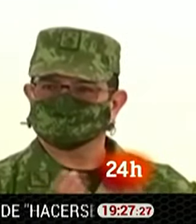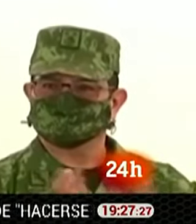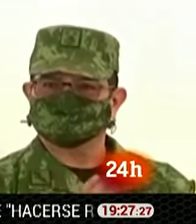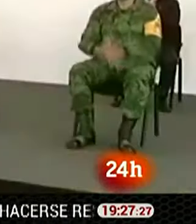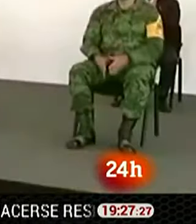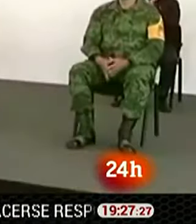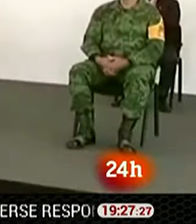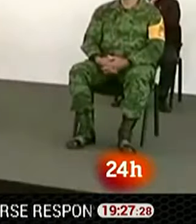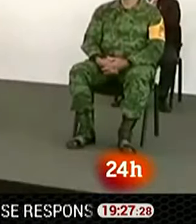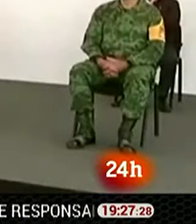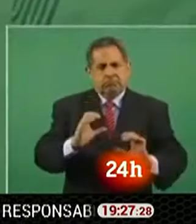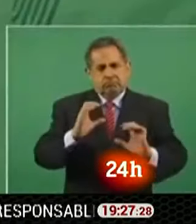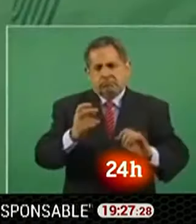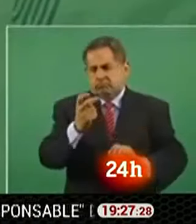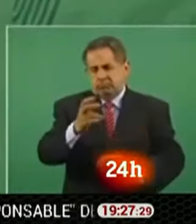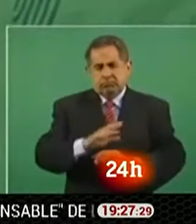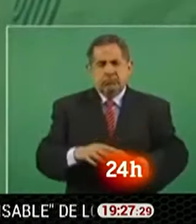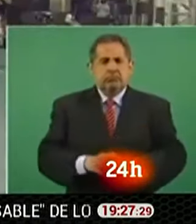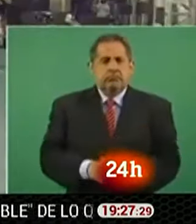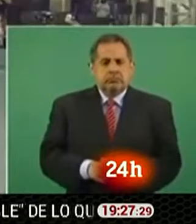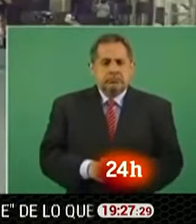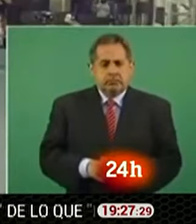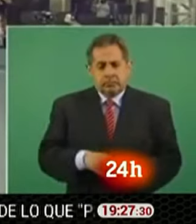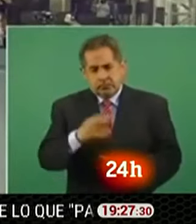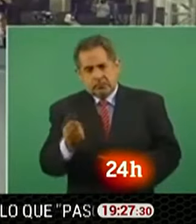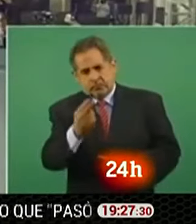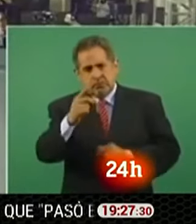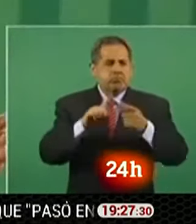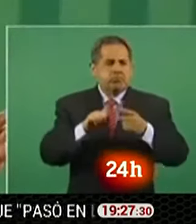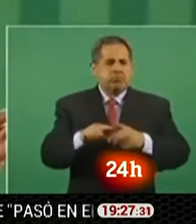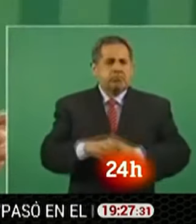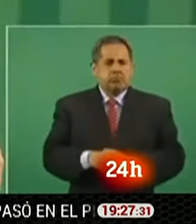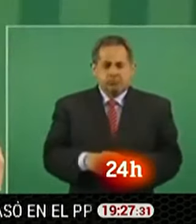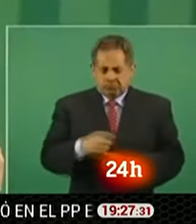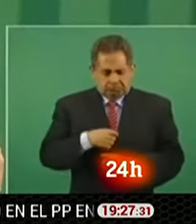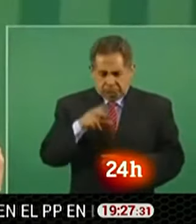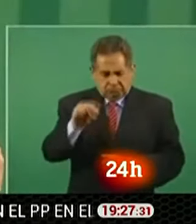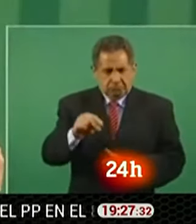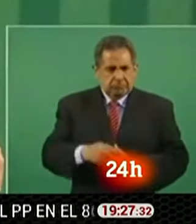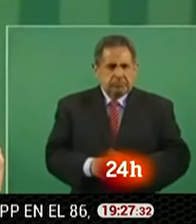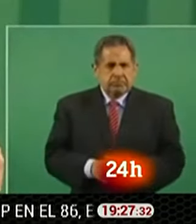que seguirá sin usarla usted no sabe lo que provoca no